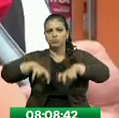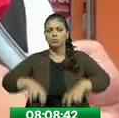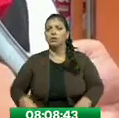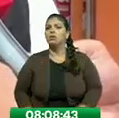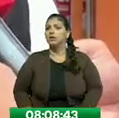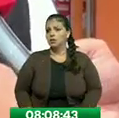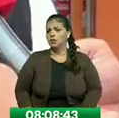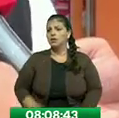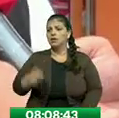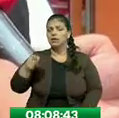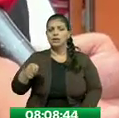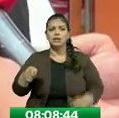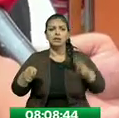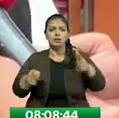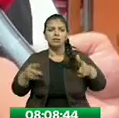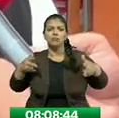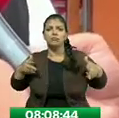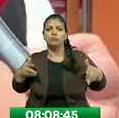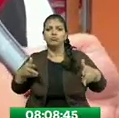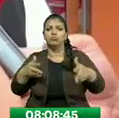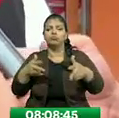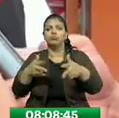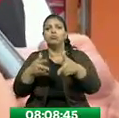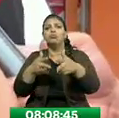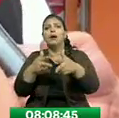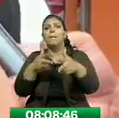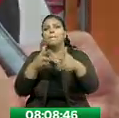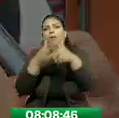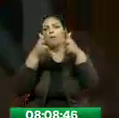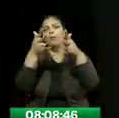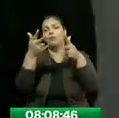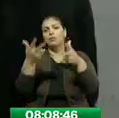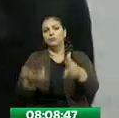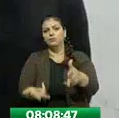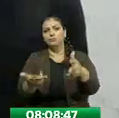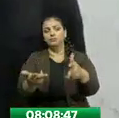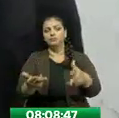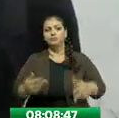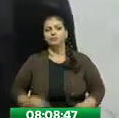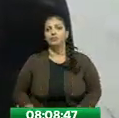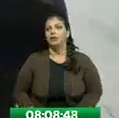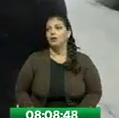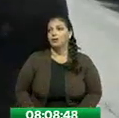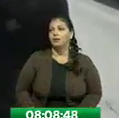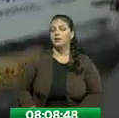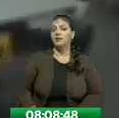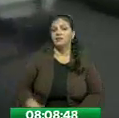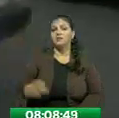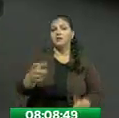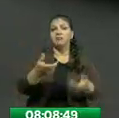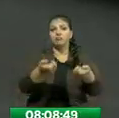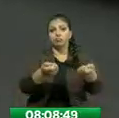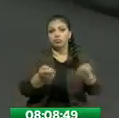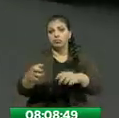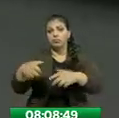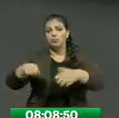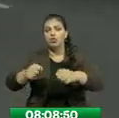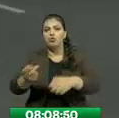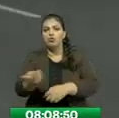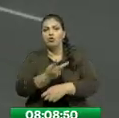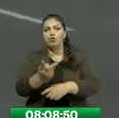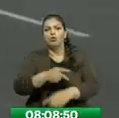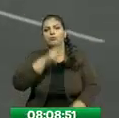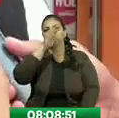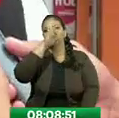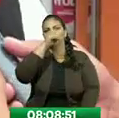Crucita y ahí en todo el redondel es donde se produce el accidente. Los vehículos van a ser trasladados hasta los centros de retención vehicular